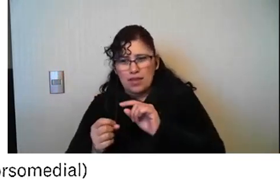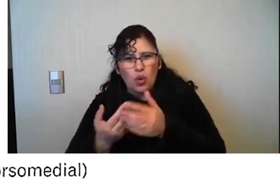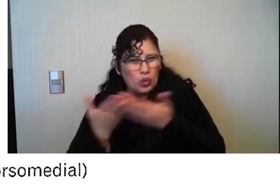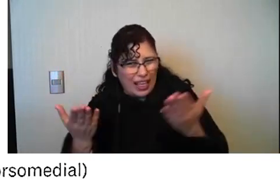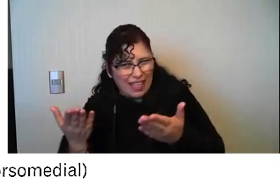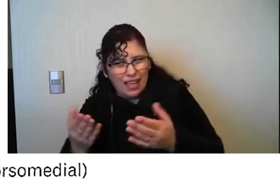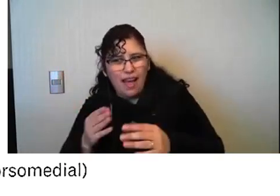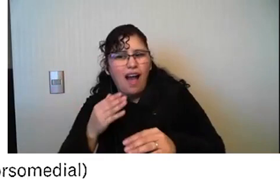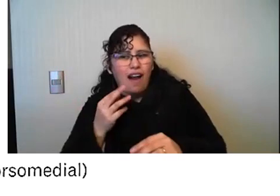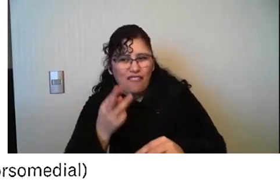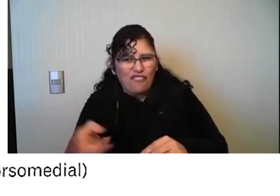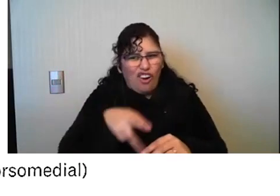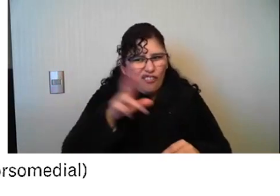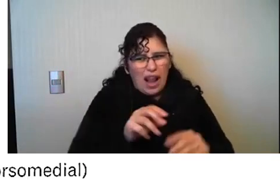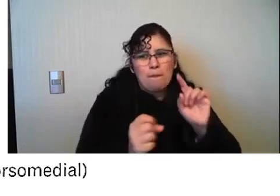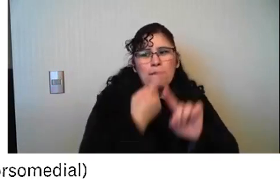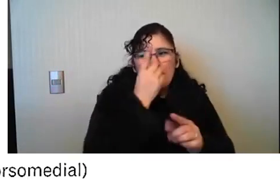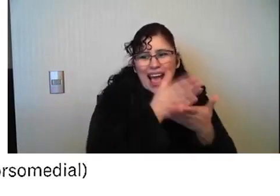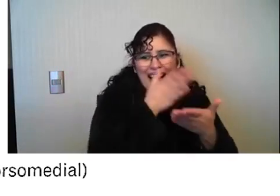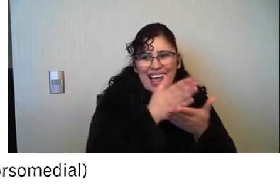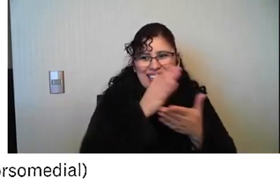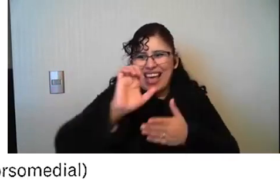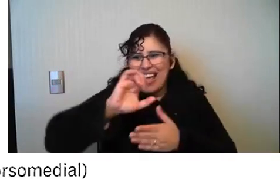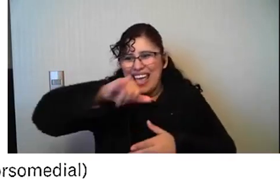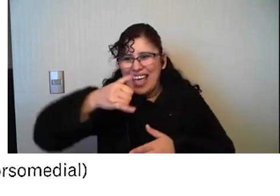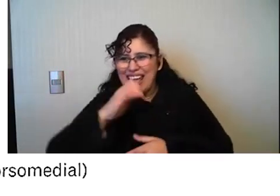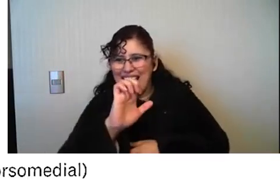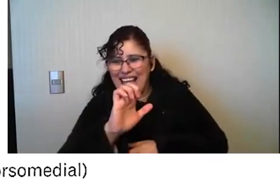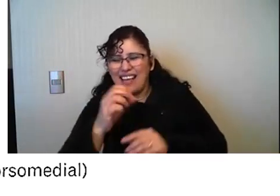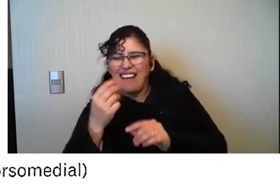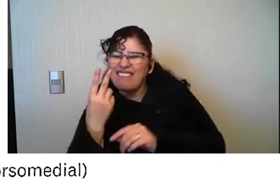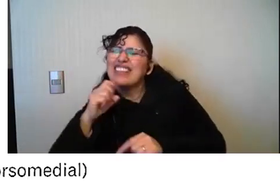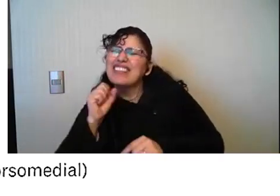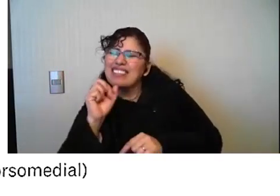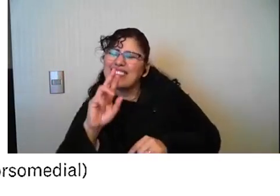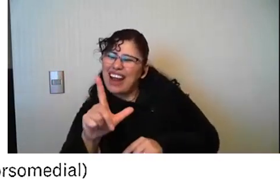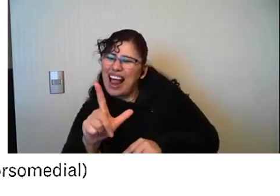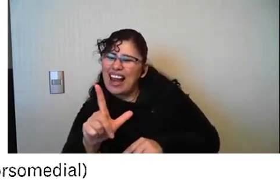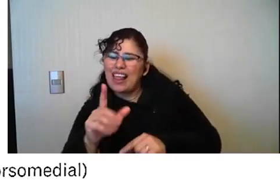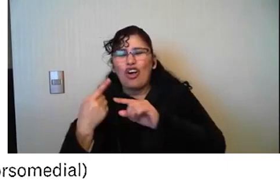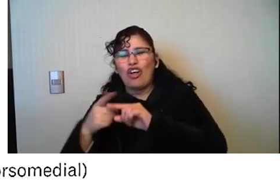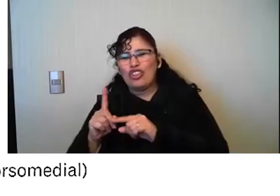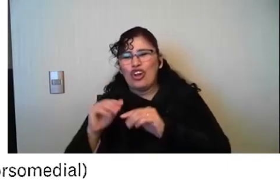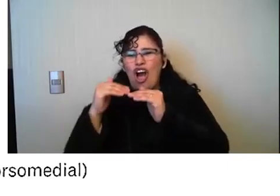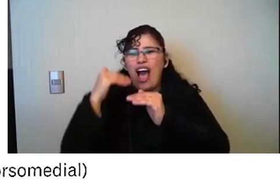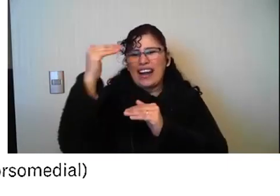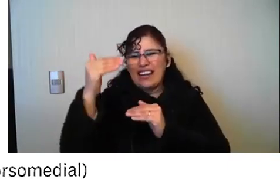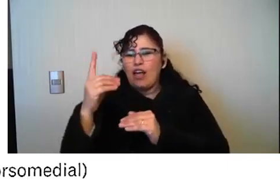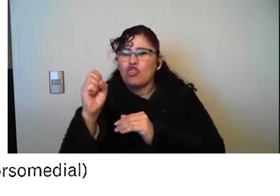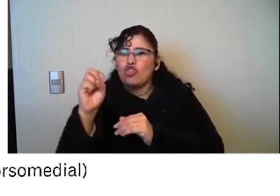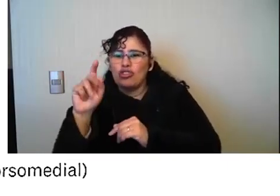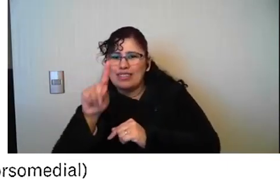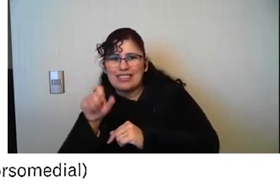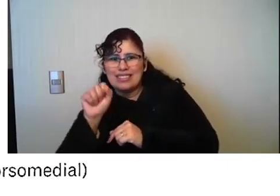ejes longitudinales del cerebro y qué quedaba hacia abajo, que era ventral, y qué quedaba arriba, en este caso, que es dorsal. Por tanto, todo esto es